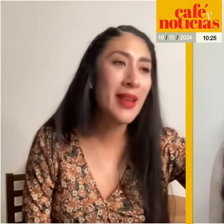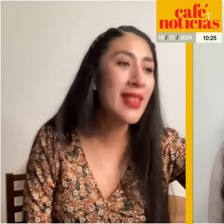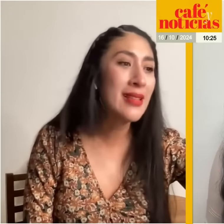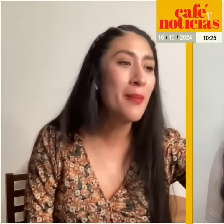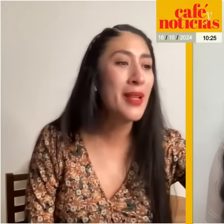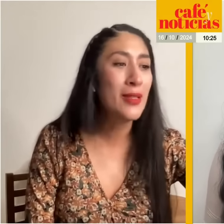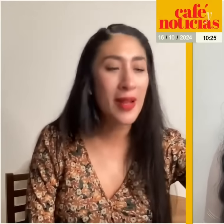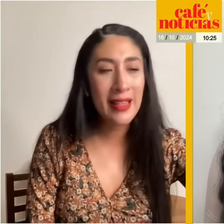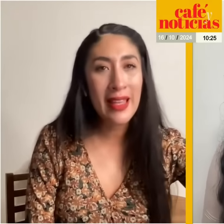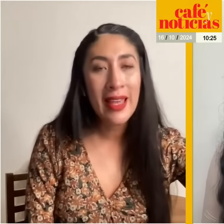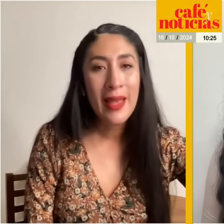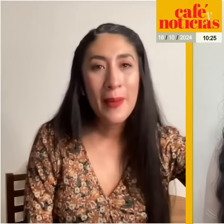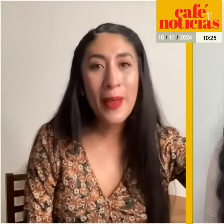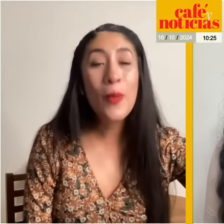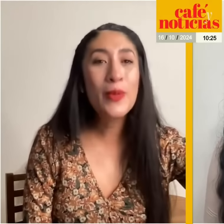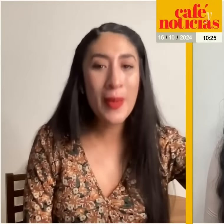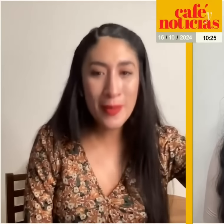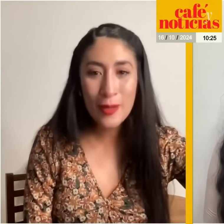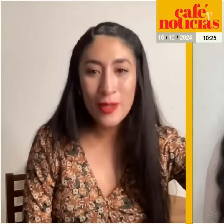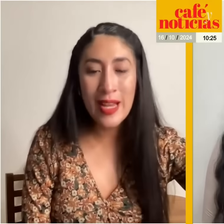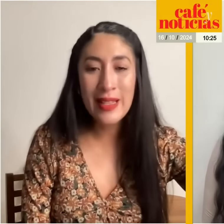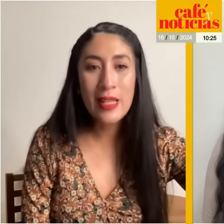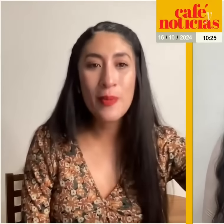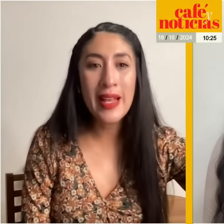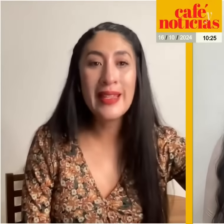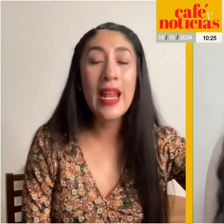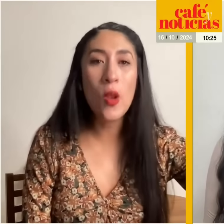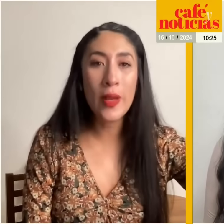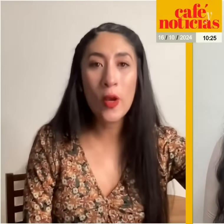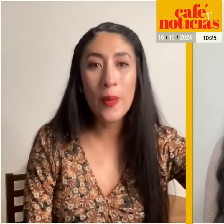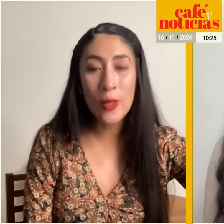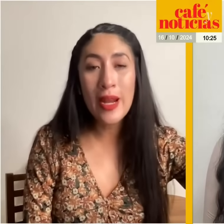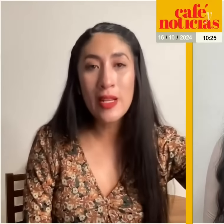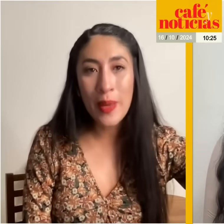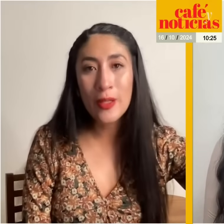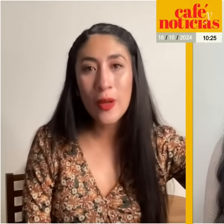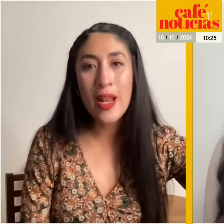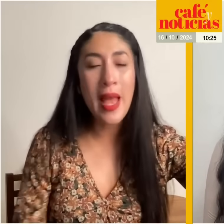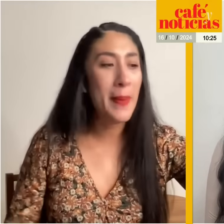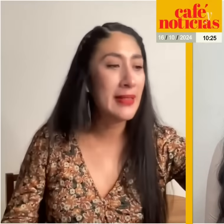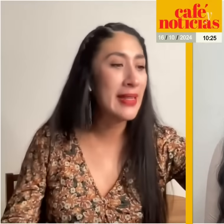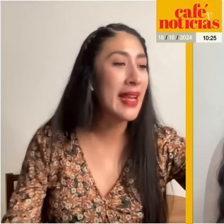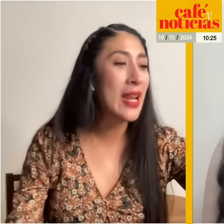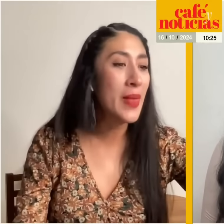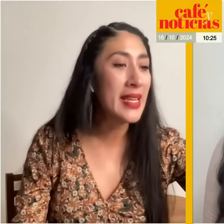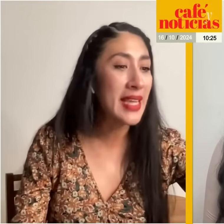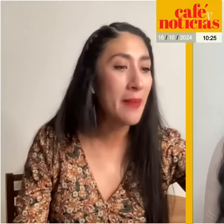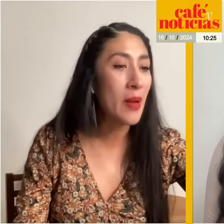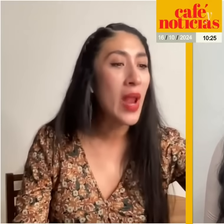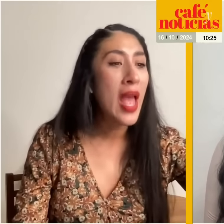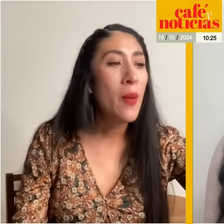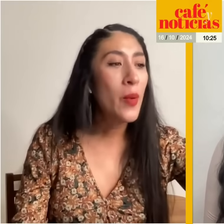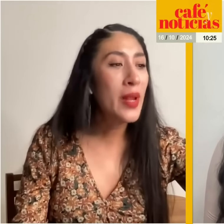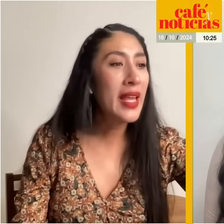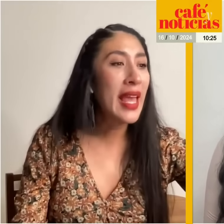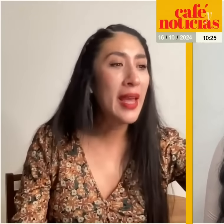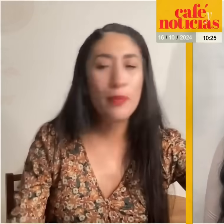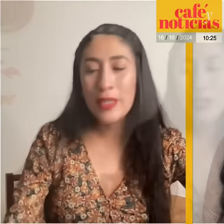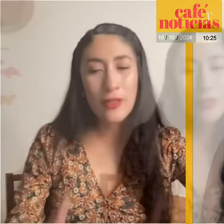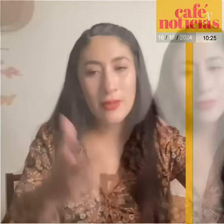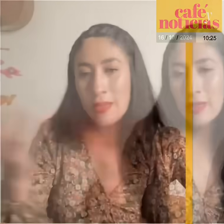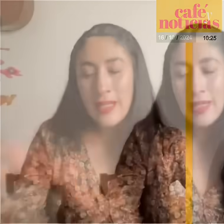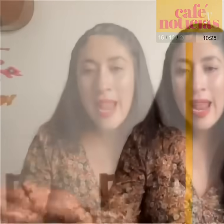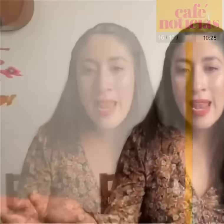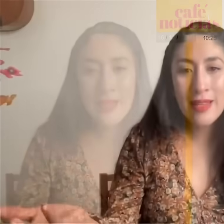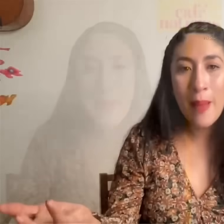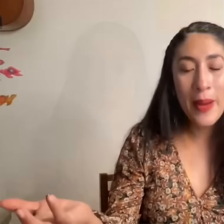sea, de verdad es impresionante, pero pues vamos a escuchar si les parece lo que comentó al respecto la presidenta Claudia Sheinbaum, porque